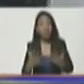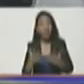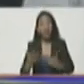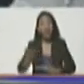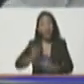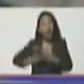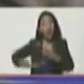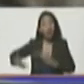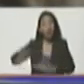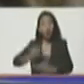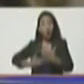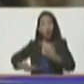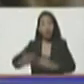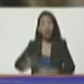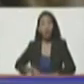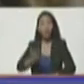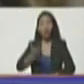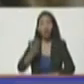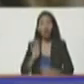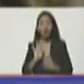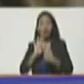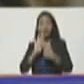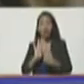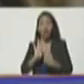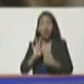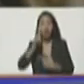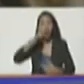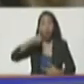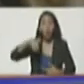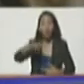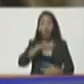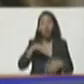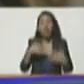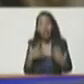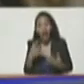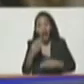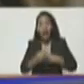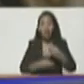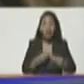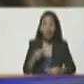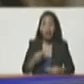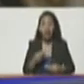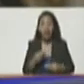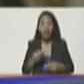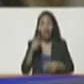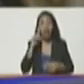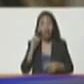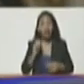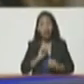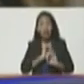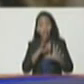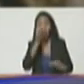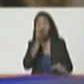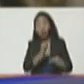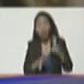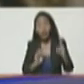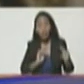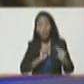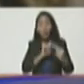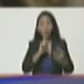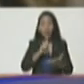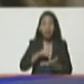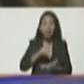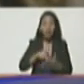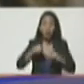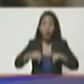relación indisoluble con los pueblos que evidencia la coincidencia, la asistencia a esta